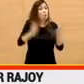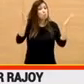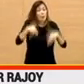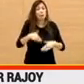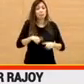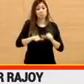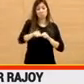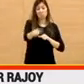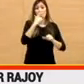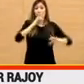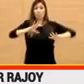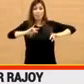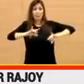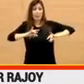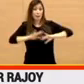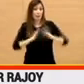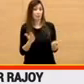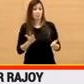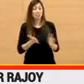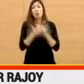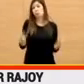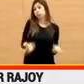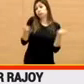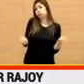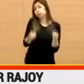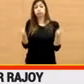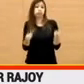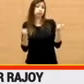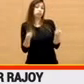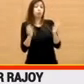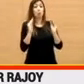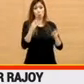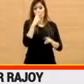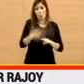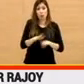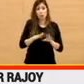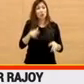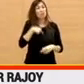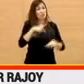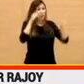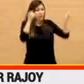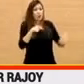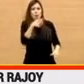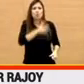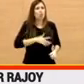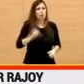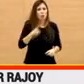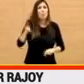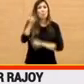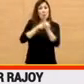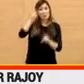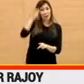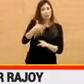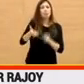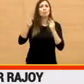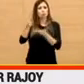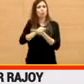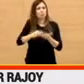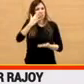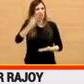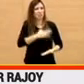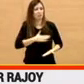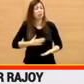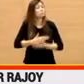llanamente publicidad o marketing político. Y nosotros no queremos eso, queremos solucionar los problemas de la gente. Por eso creemos que para poner en marcha